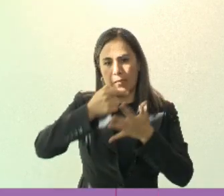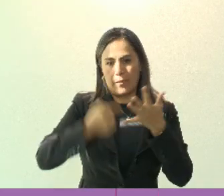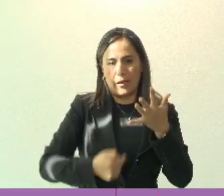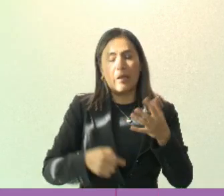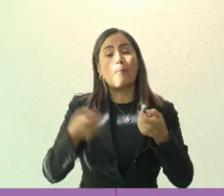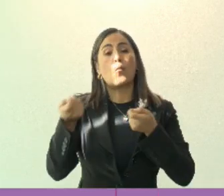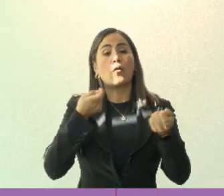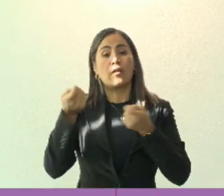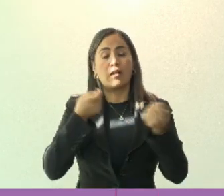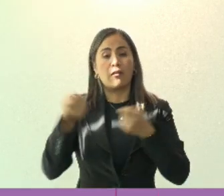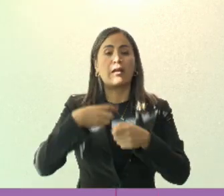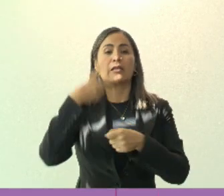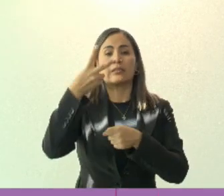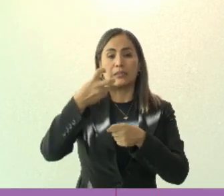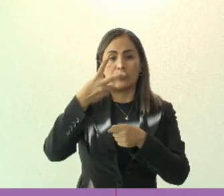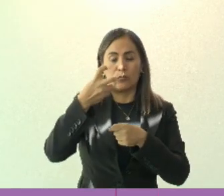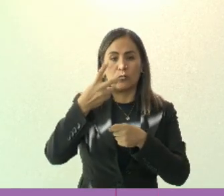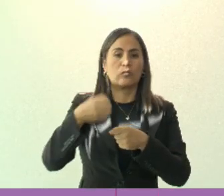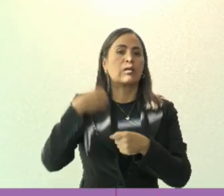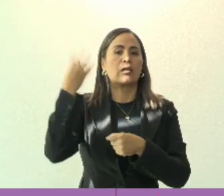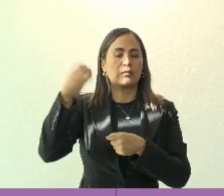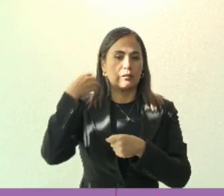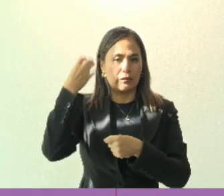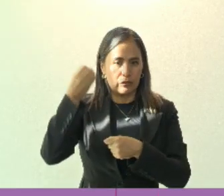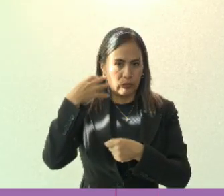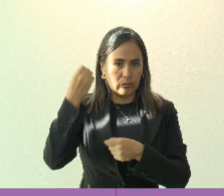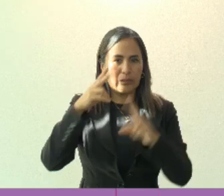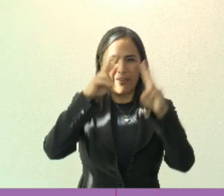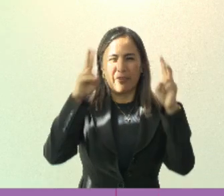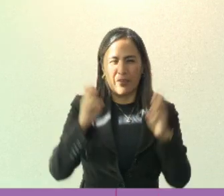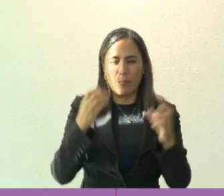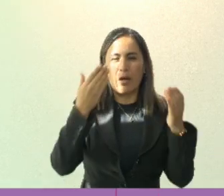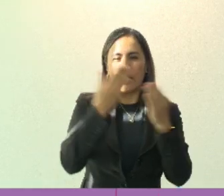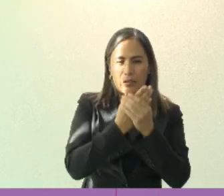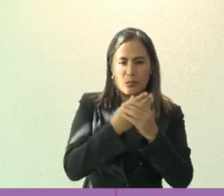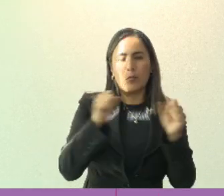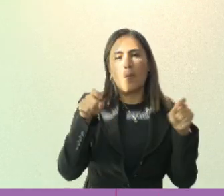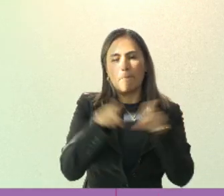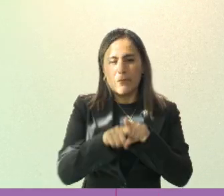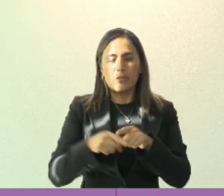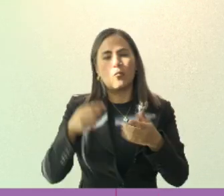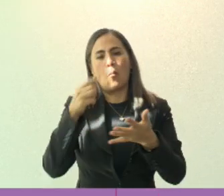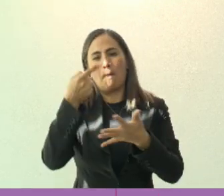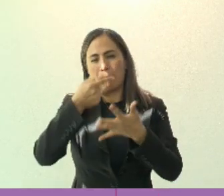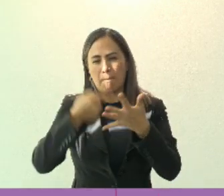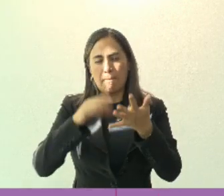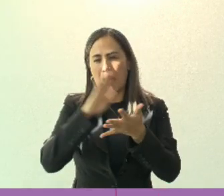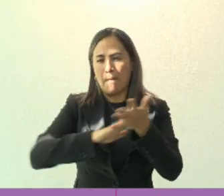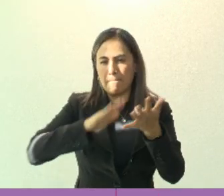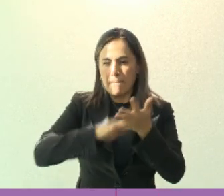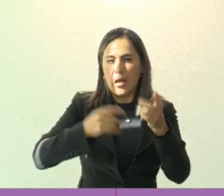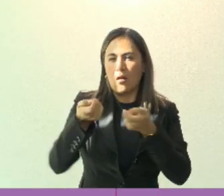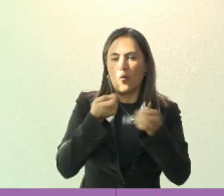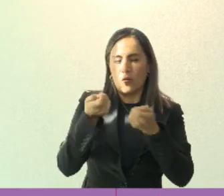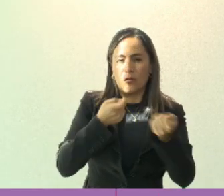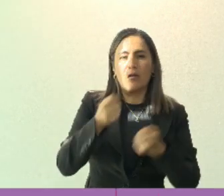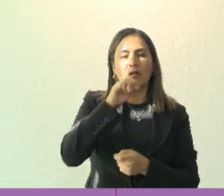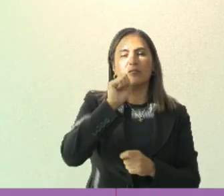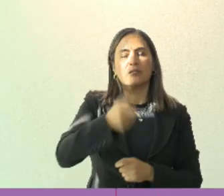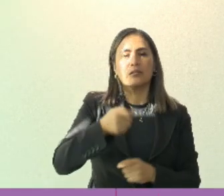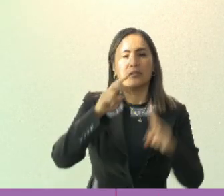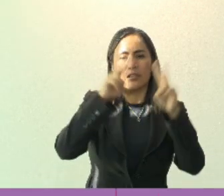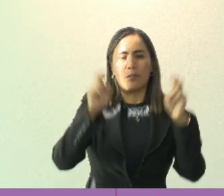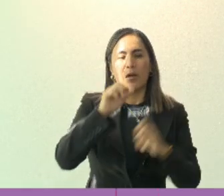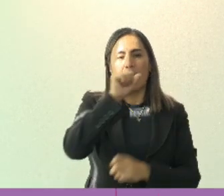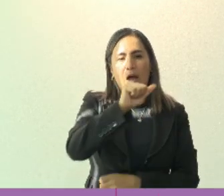la segunda sesión del Seminario Permanente en materia de Archivos y Gestión Documental con el tema ABC de los